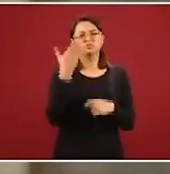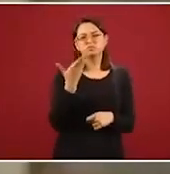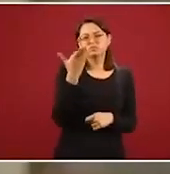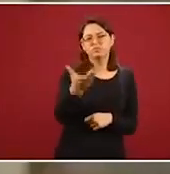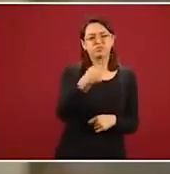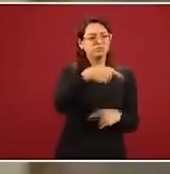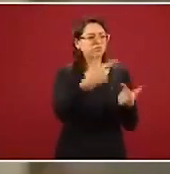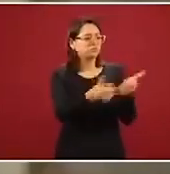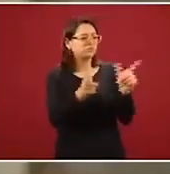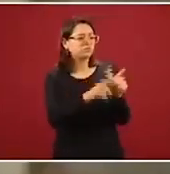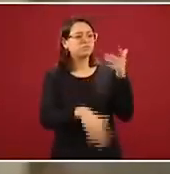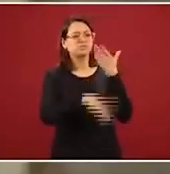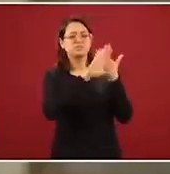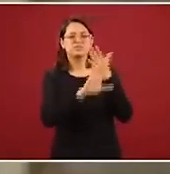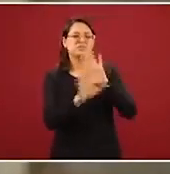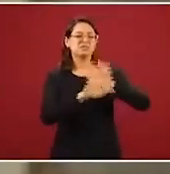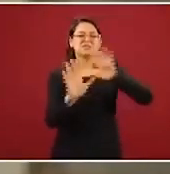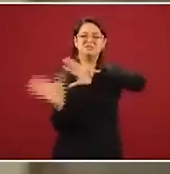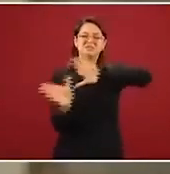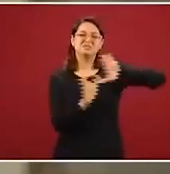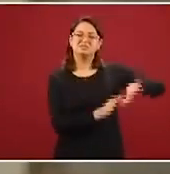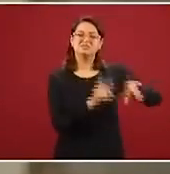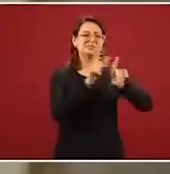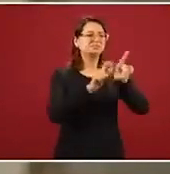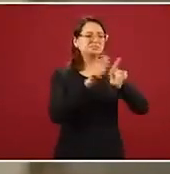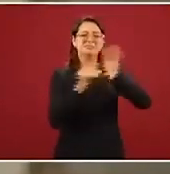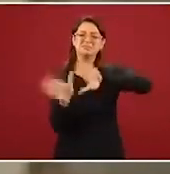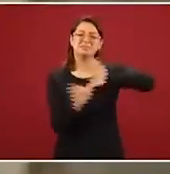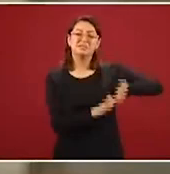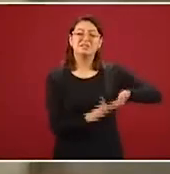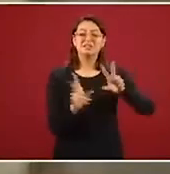críticas. Se trata de mujeres que son asesinadas, que son